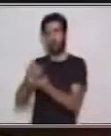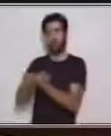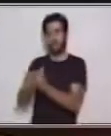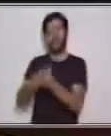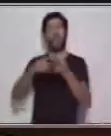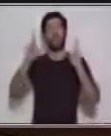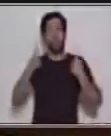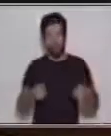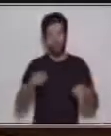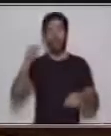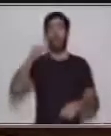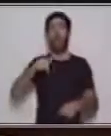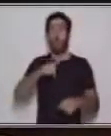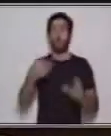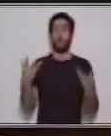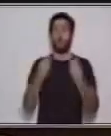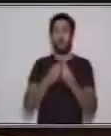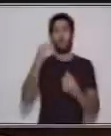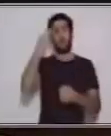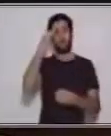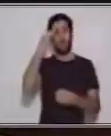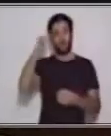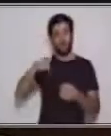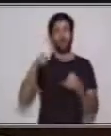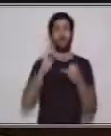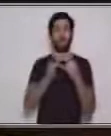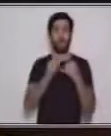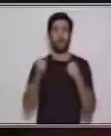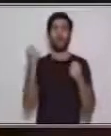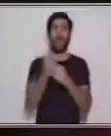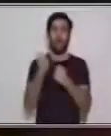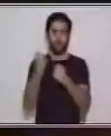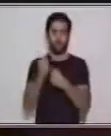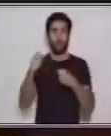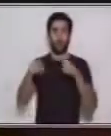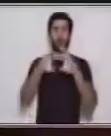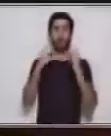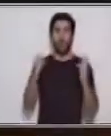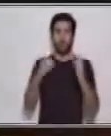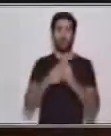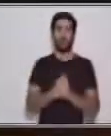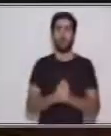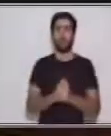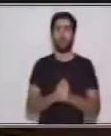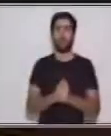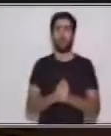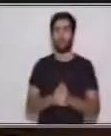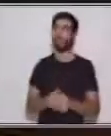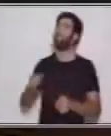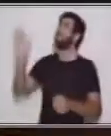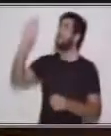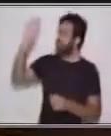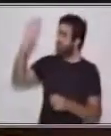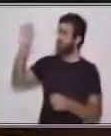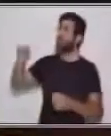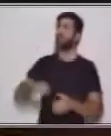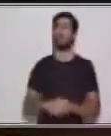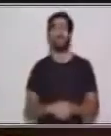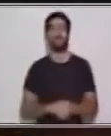El día de hoy nos acompaña en lengua de señas Pablo. Hola Pablo,